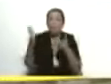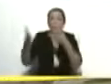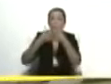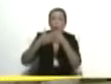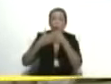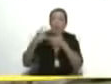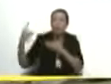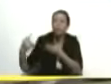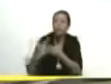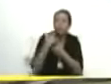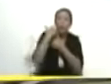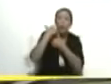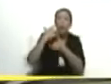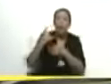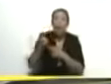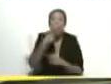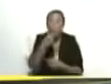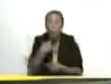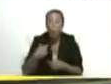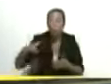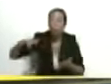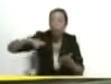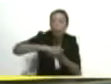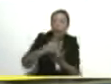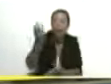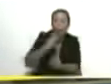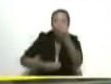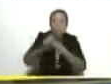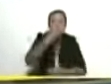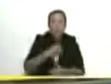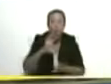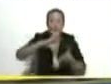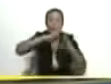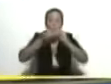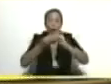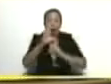no llegaran los alimentos que traíamos para los CLAP,